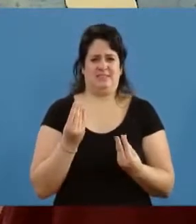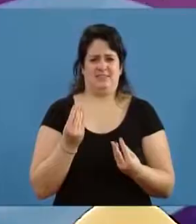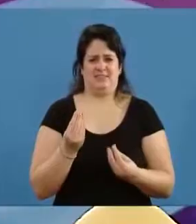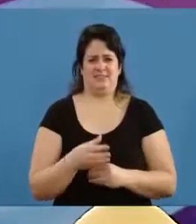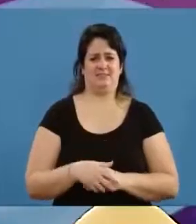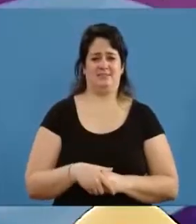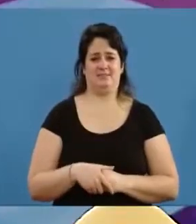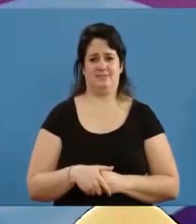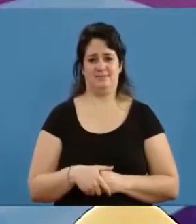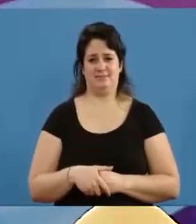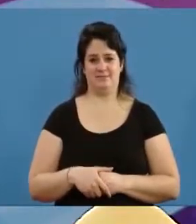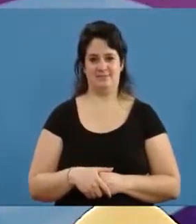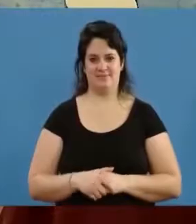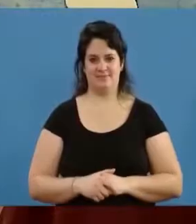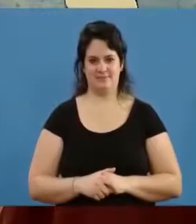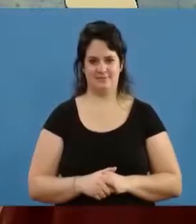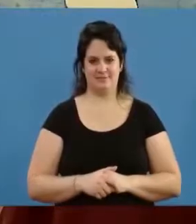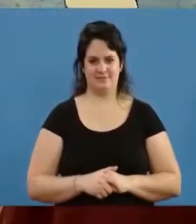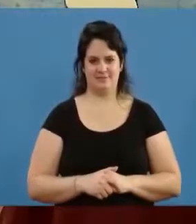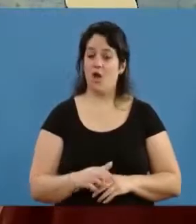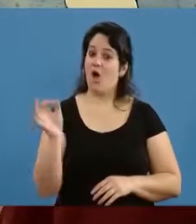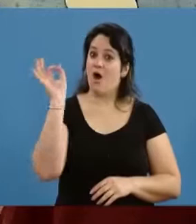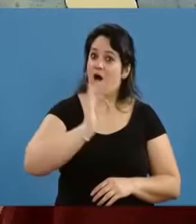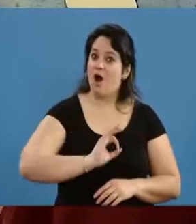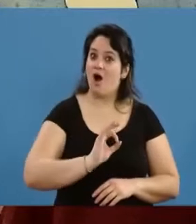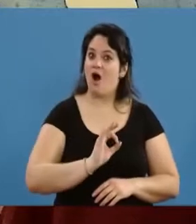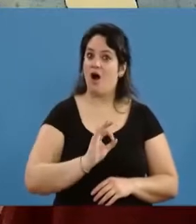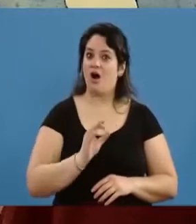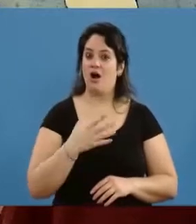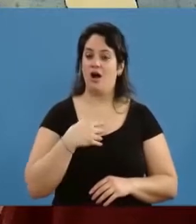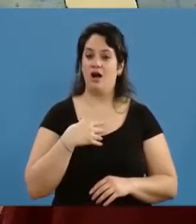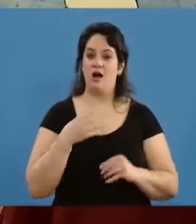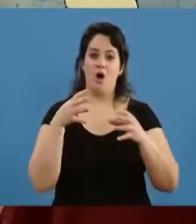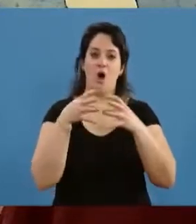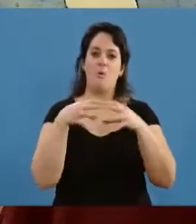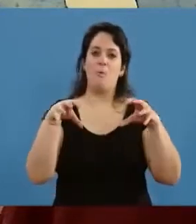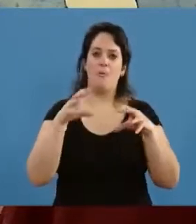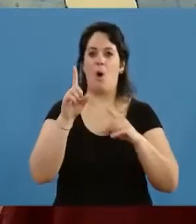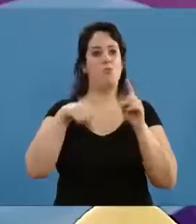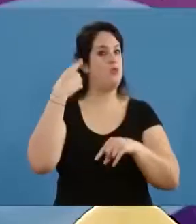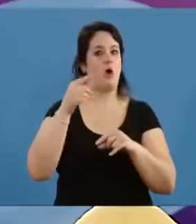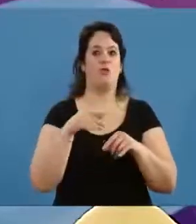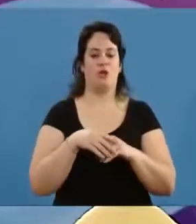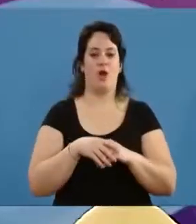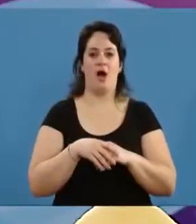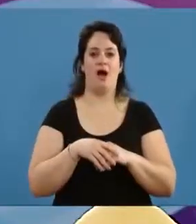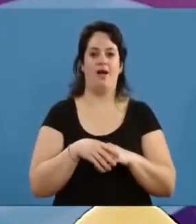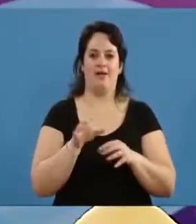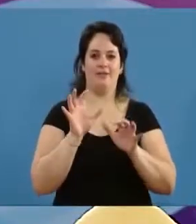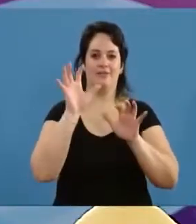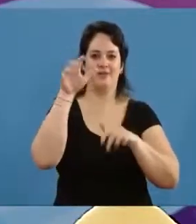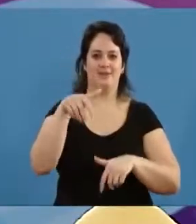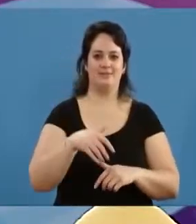¡Qué miedo! ¿O sería el huevo de un saurópodo? ¡Oh! ¡O sería el huevo